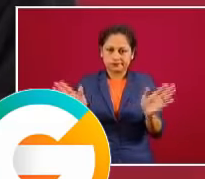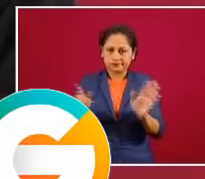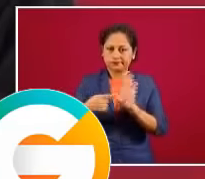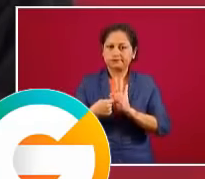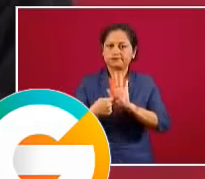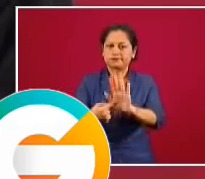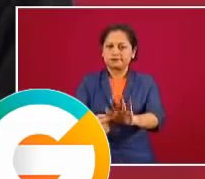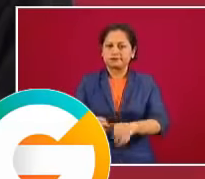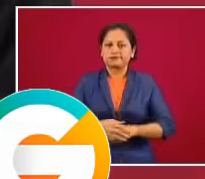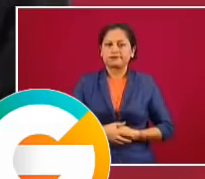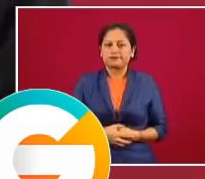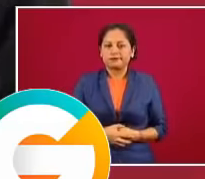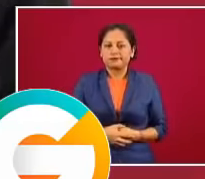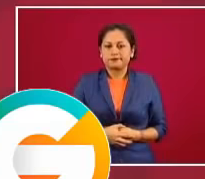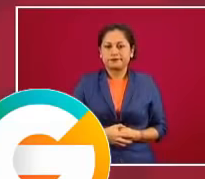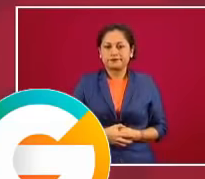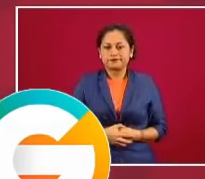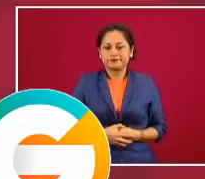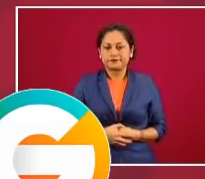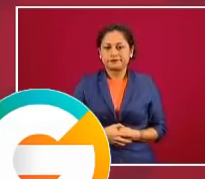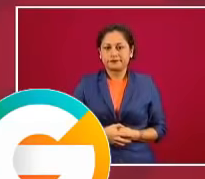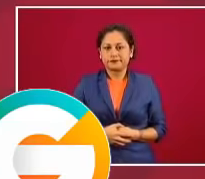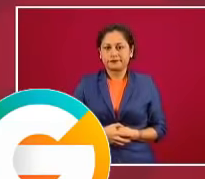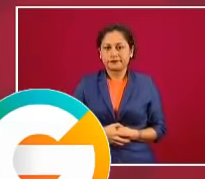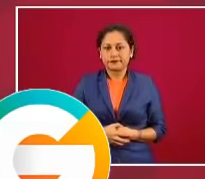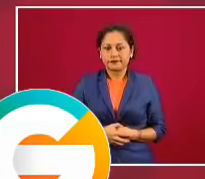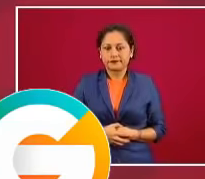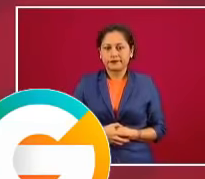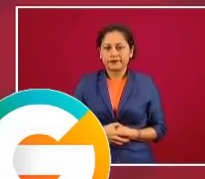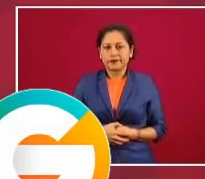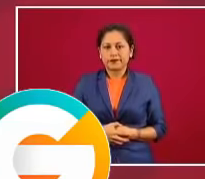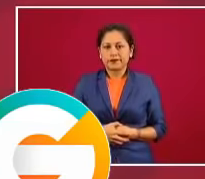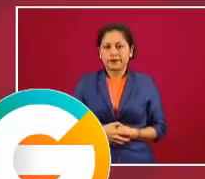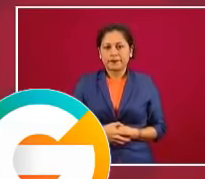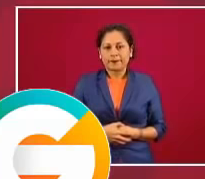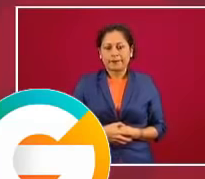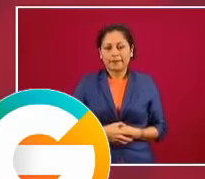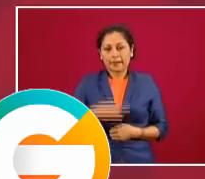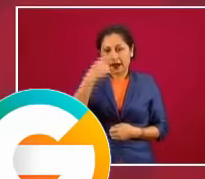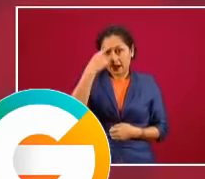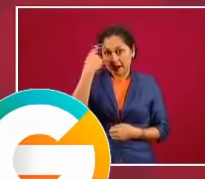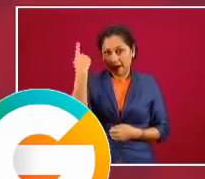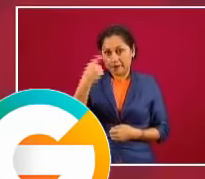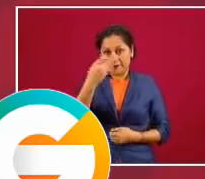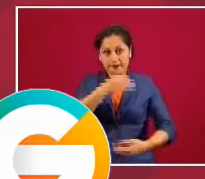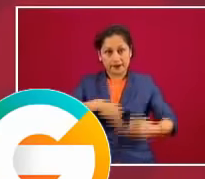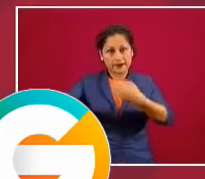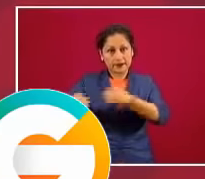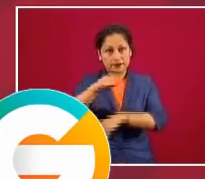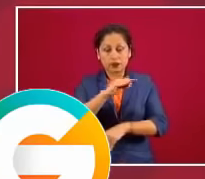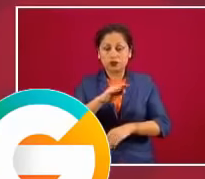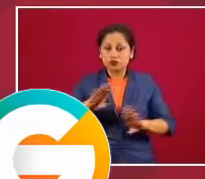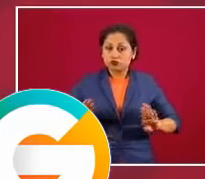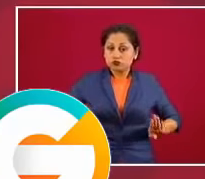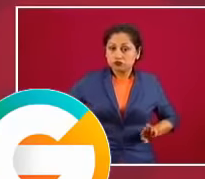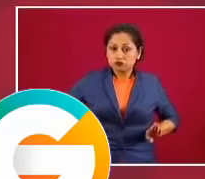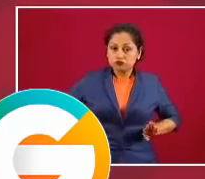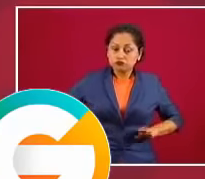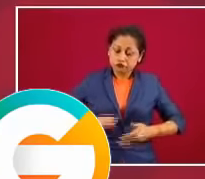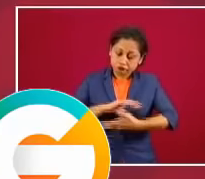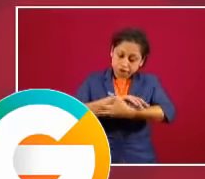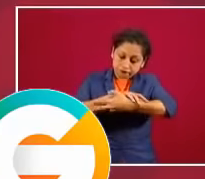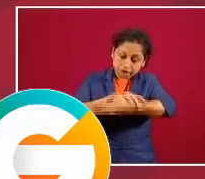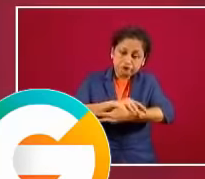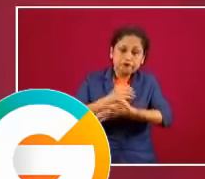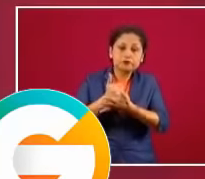este comportamiento solidario y también de cómo nos organizamos para que